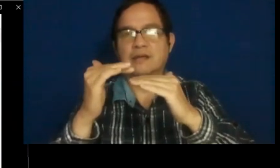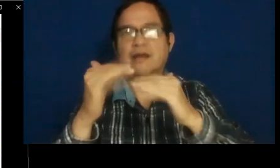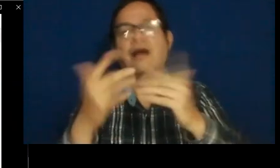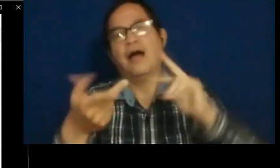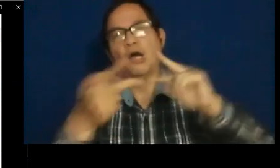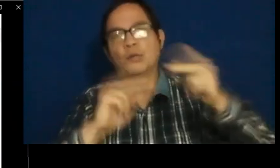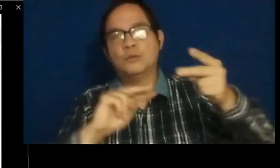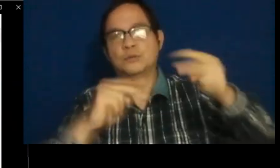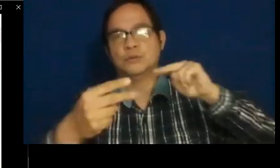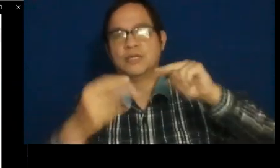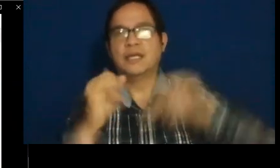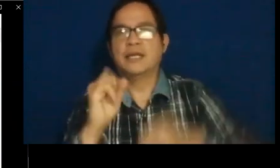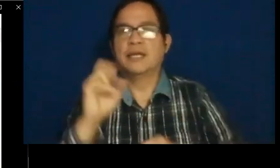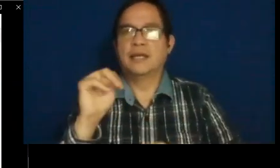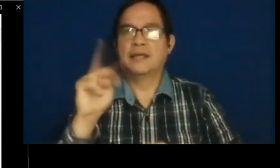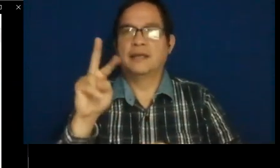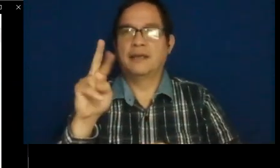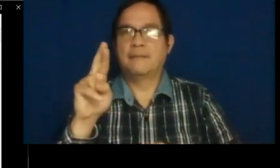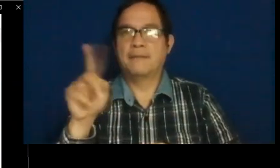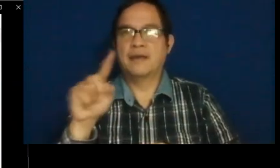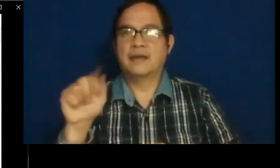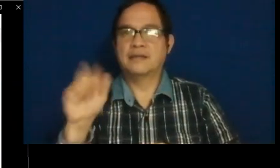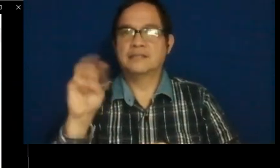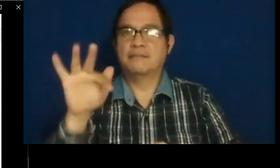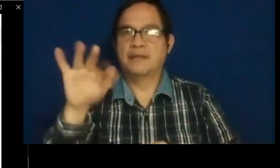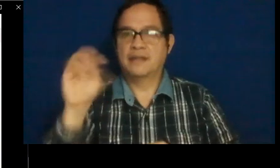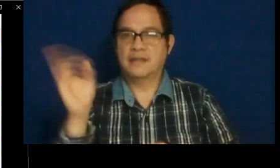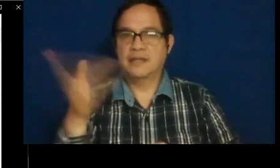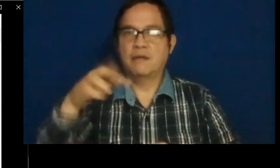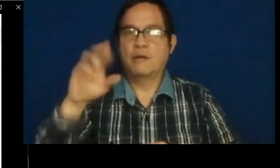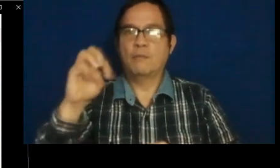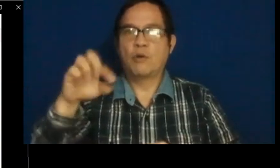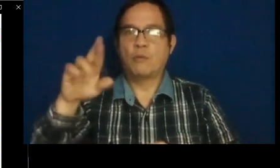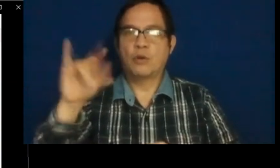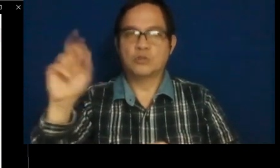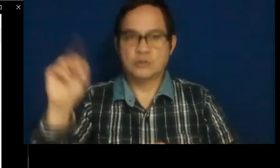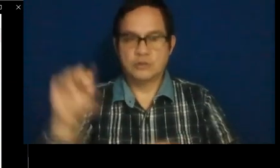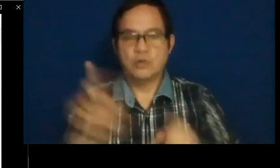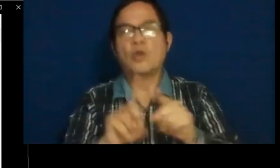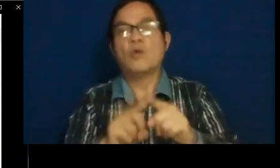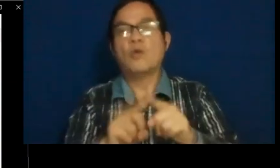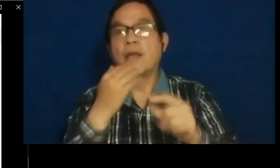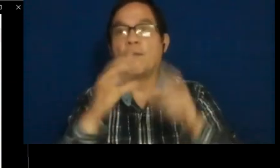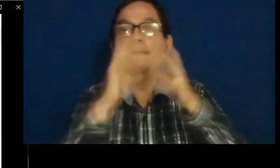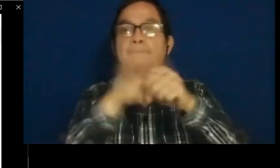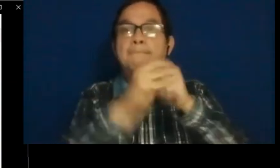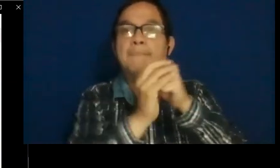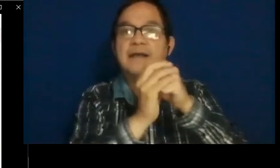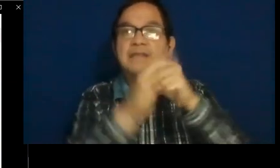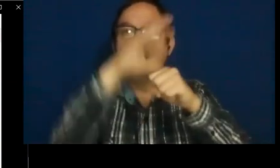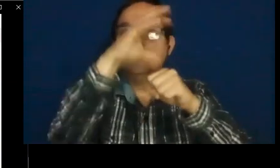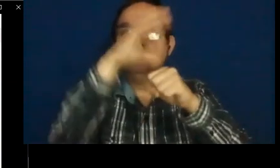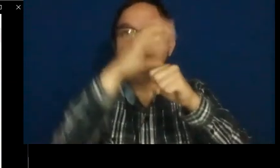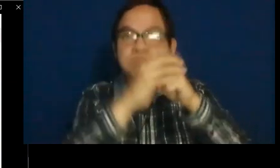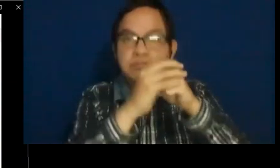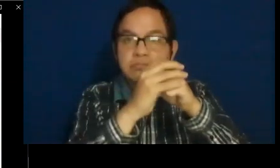Eso es inversamente proporcional. O, al contrario, si mi masa disminuye, mi aceleración aumenta. Entonces, hay